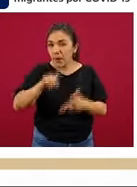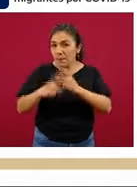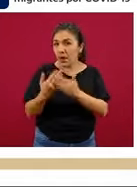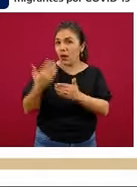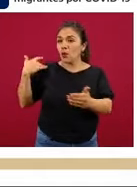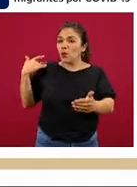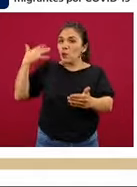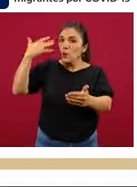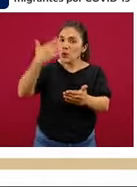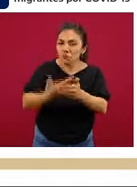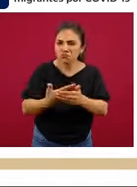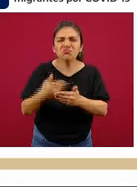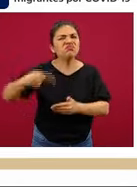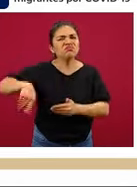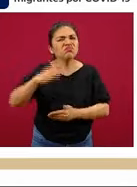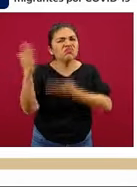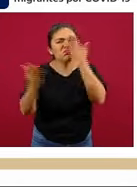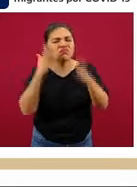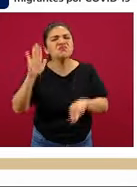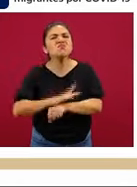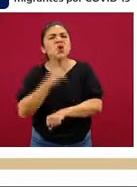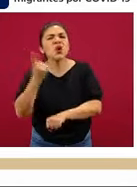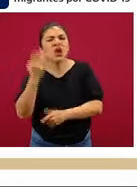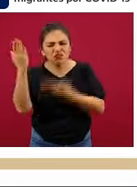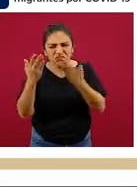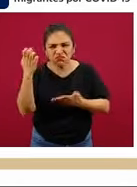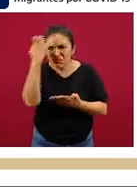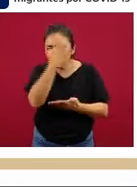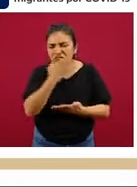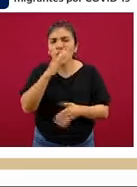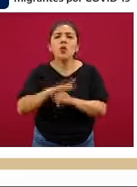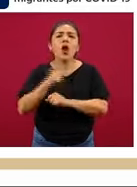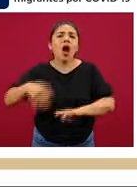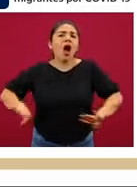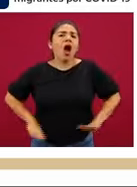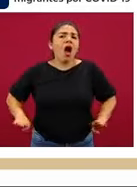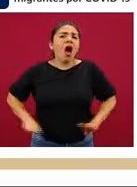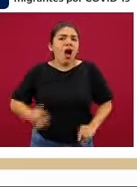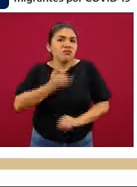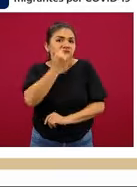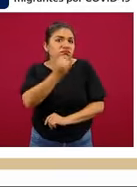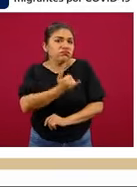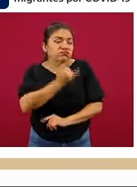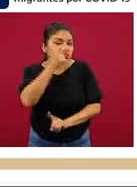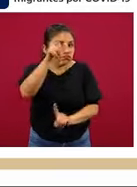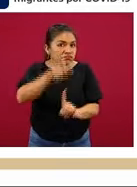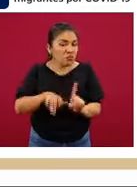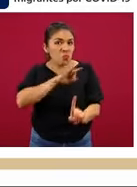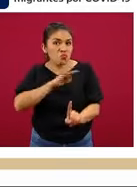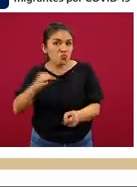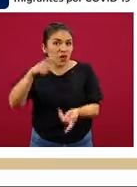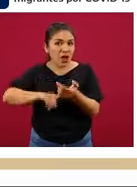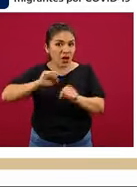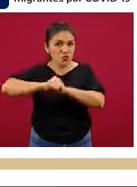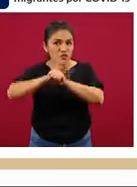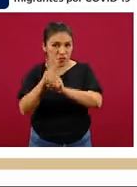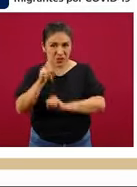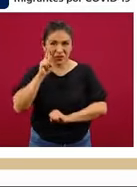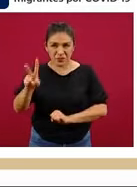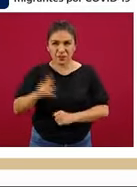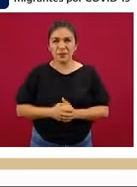¿Por qué se estudiaron? Pues porque cumplían con definición operacional y porque eran sospechosas a COVID. Lo pueden ver en